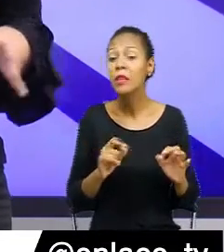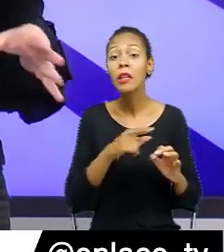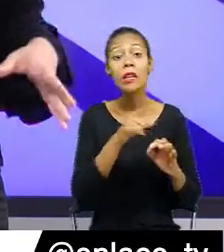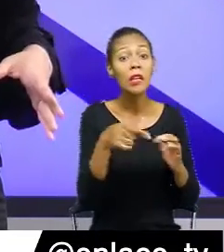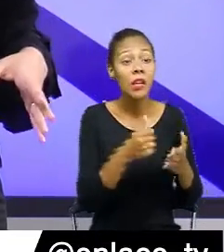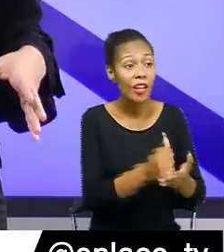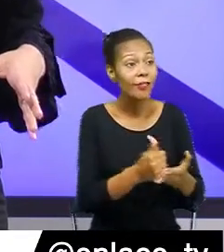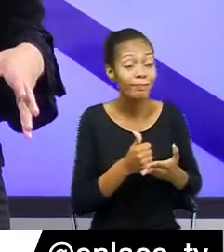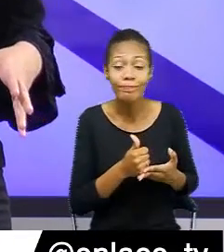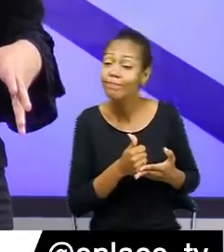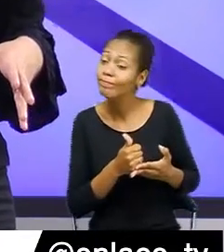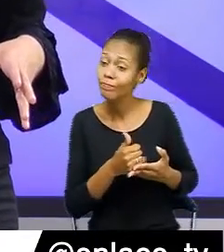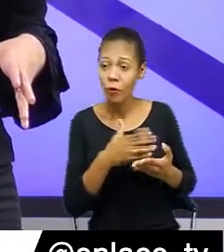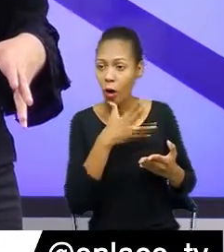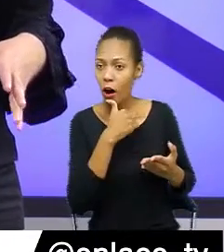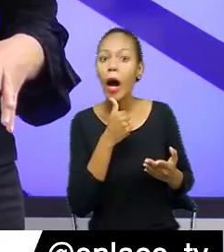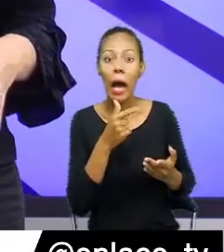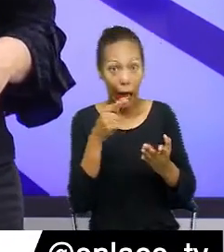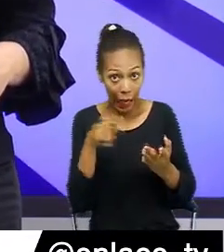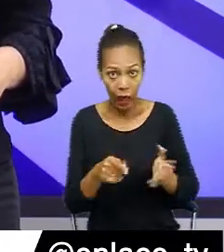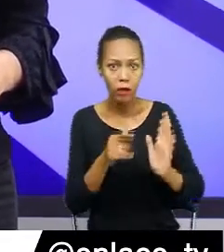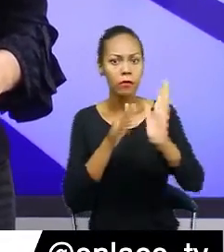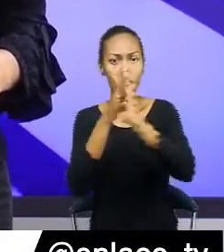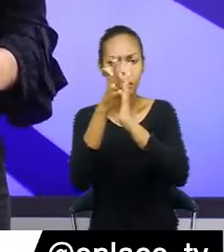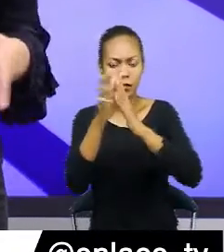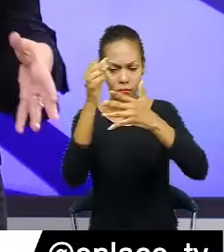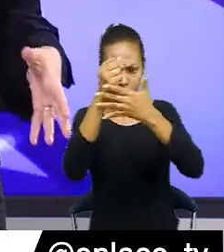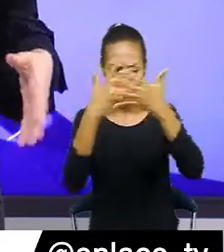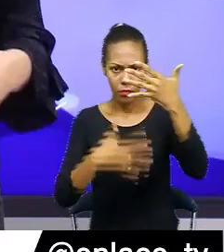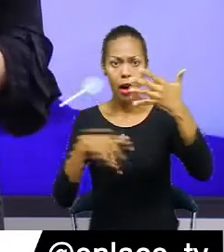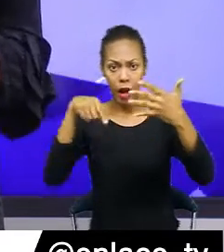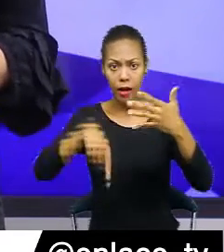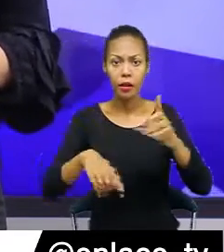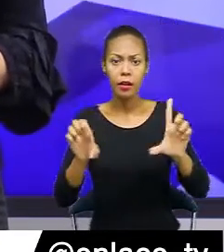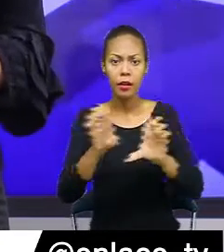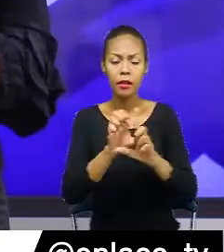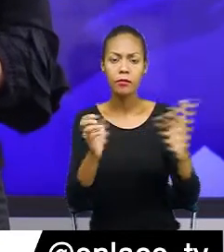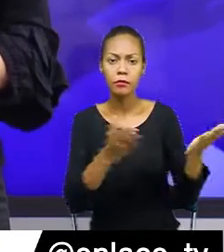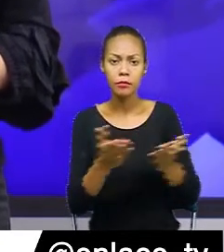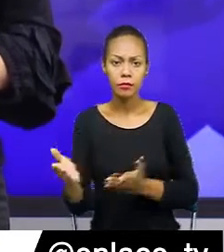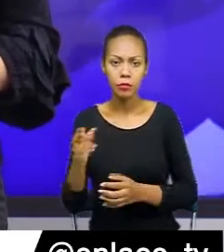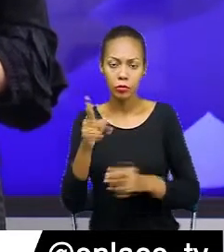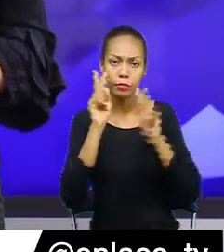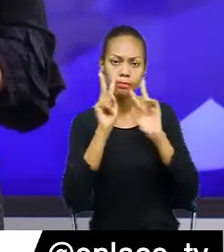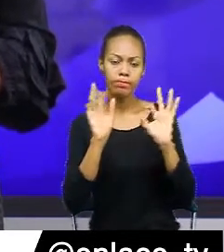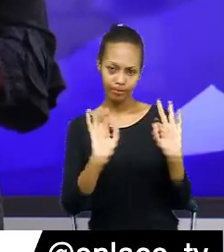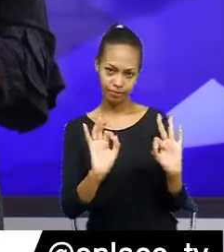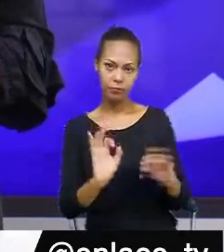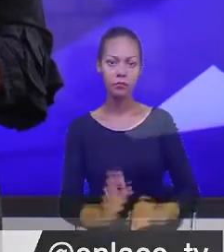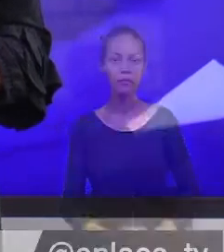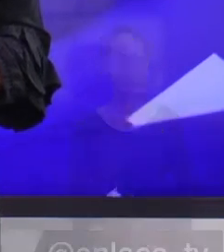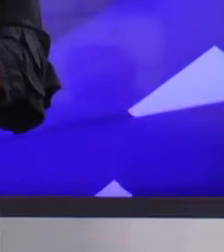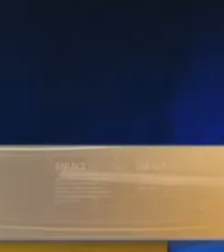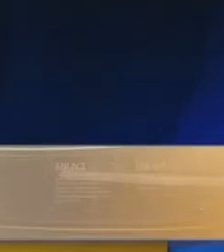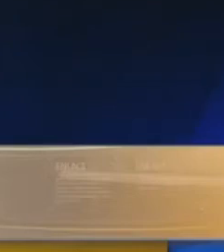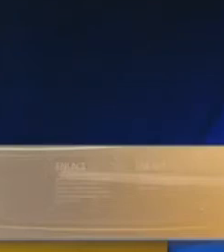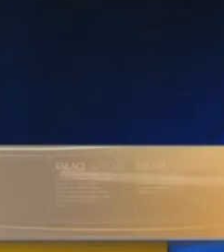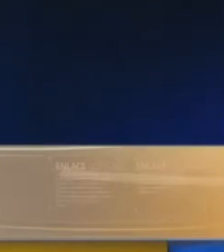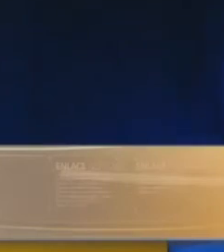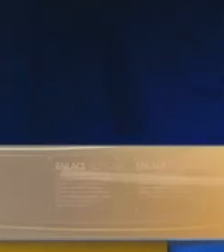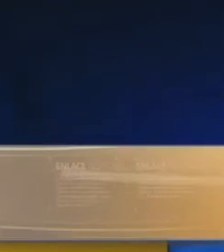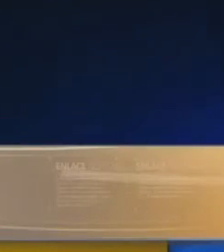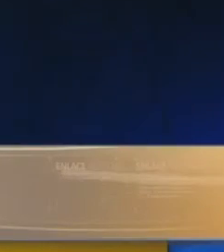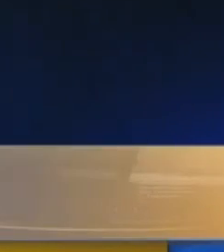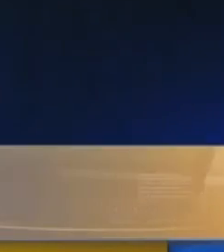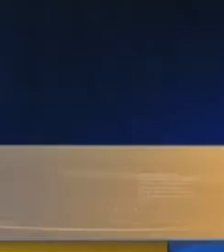caso. Estas y otras informaciones serán tratadas en la presente emisión. Bienvenidos a Enlace Noticias, lo que usted quiere ver. Policía